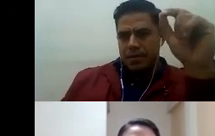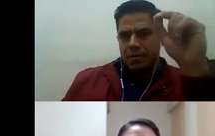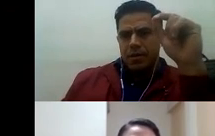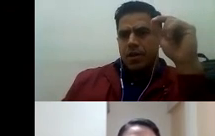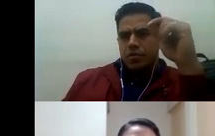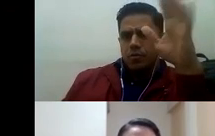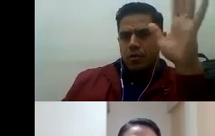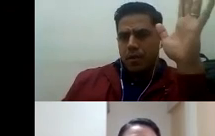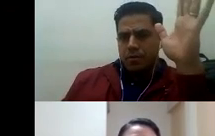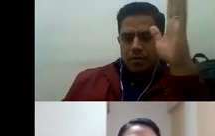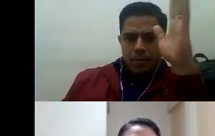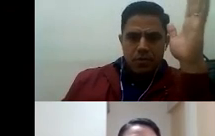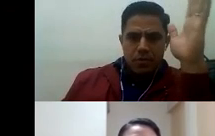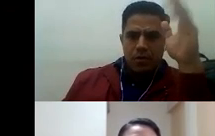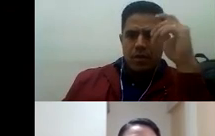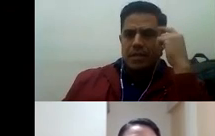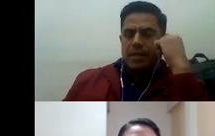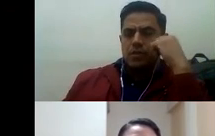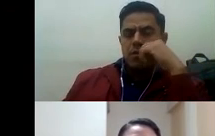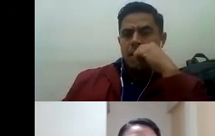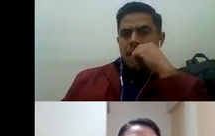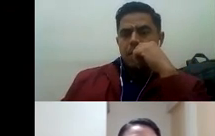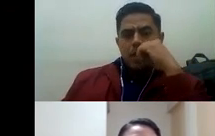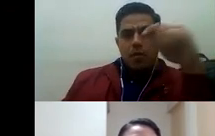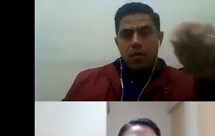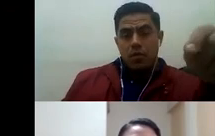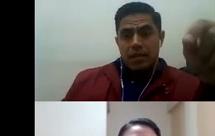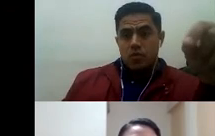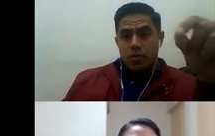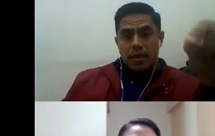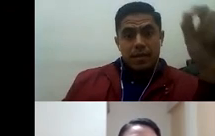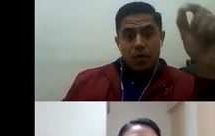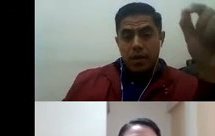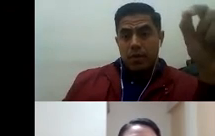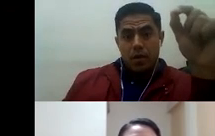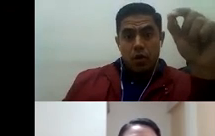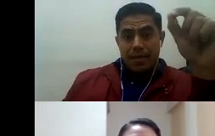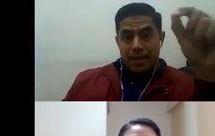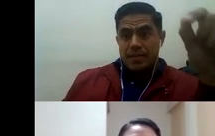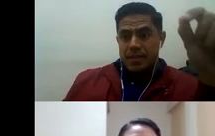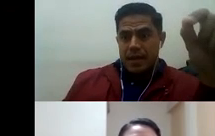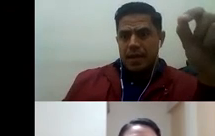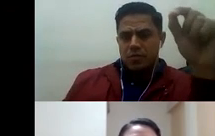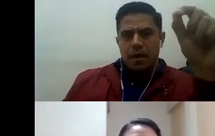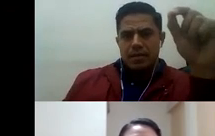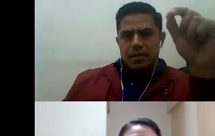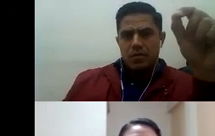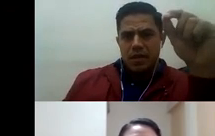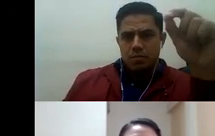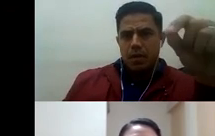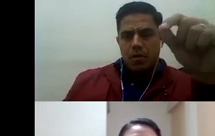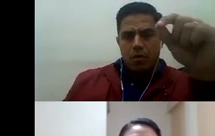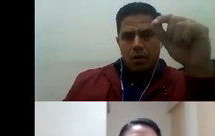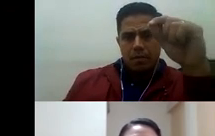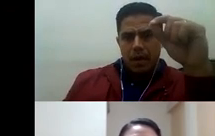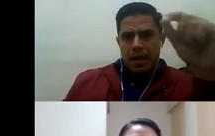¿no? Todo el mundo hablábamos de los famosos cajones del centro, pero ya cuando el estudio te dice, oye, lo que necesitaríamos para estas horas